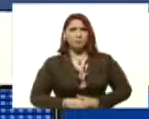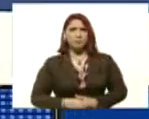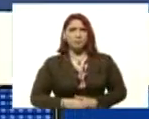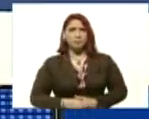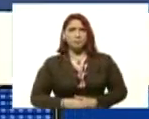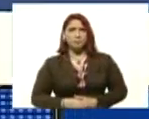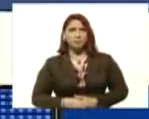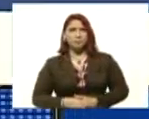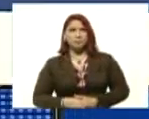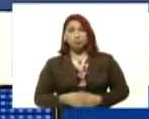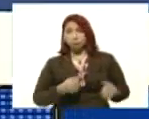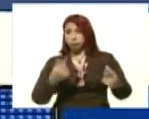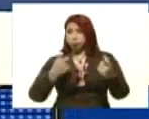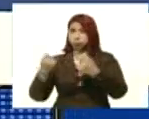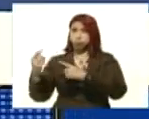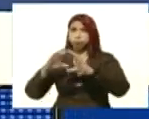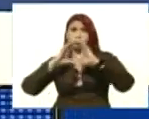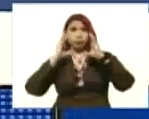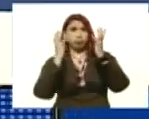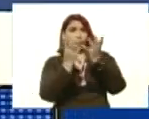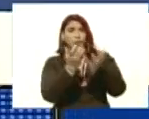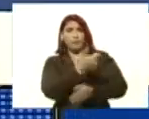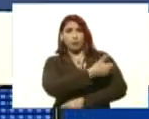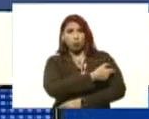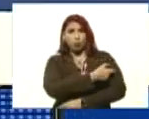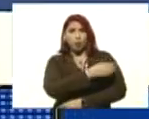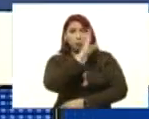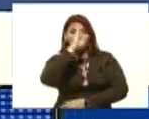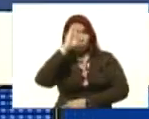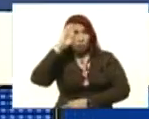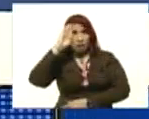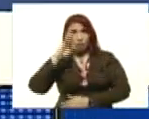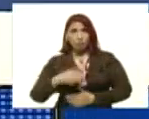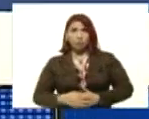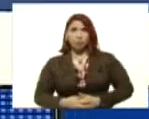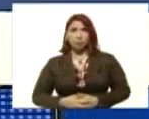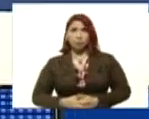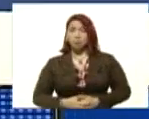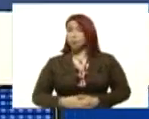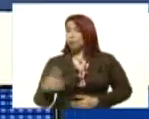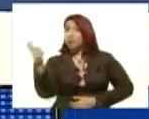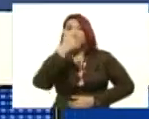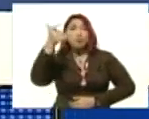Pariendo las vacunas en el mundo, pariendo, Diosdado, pariendo las vacunas.